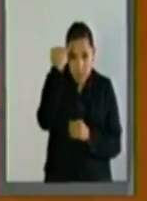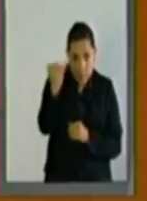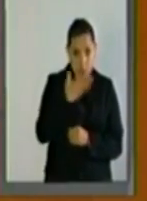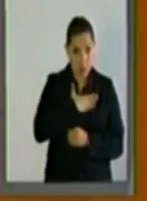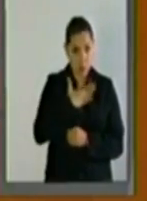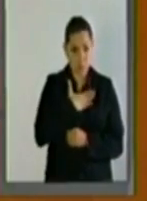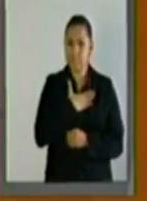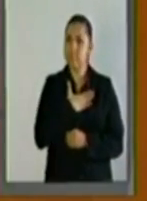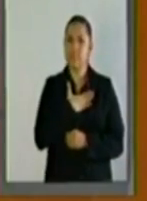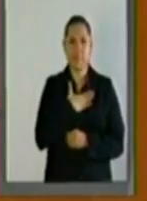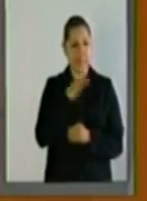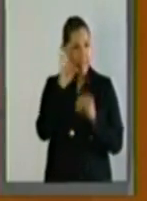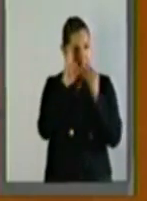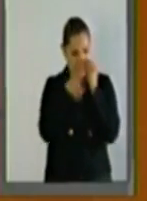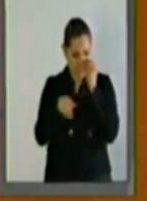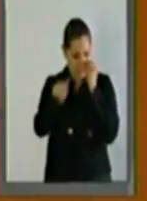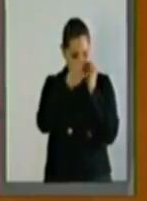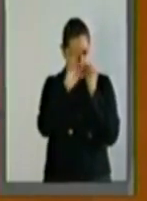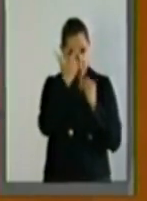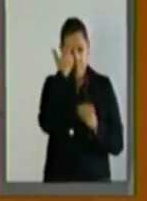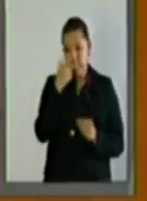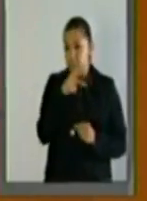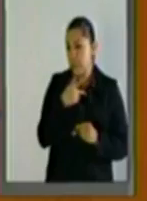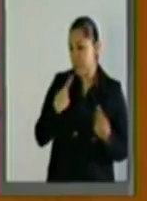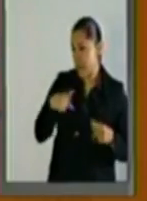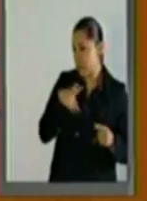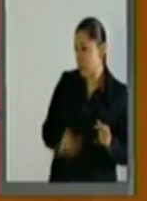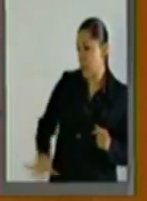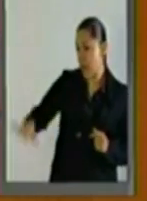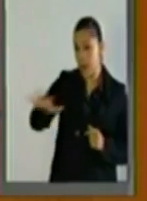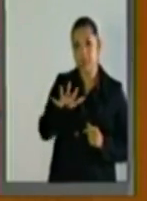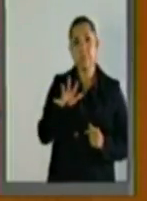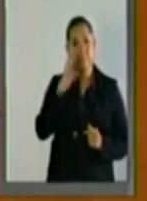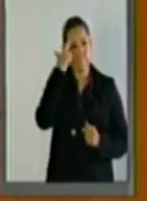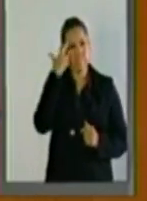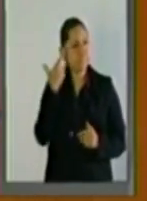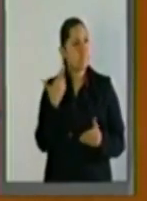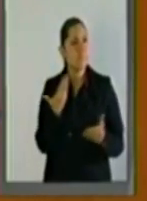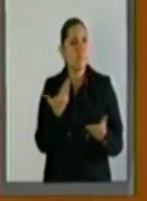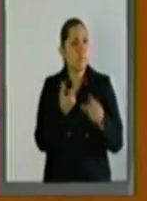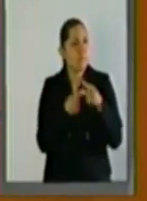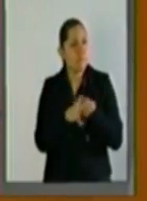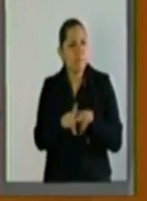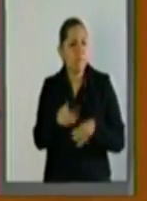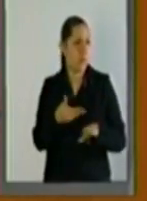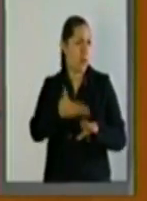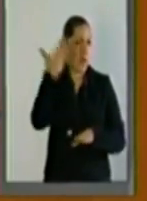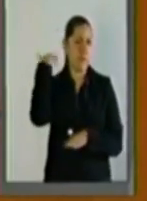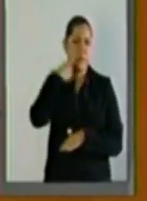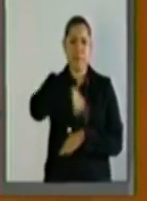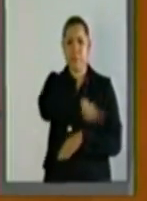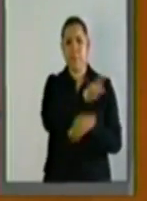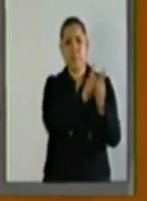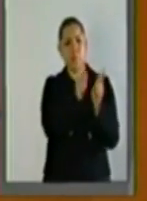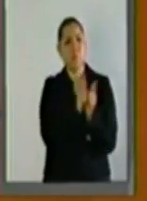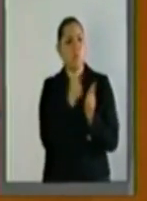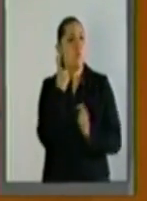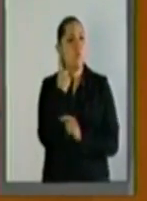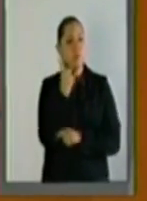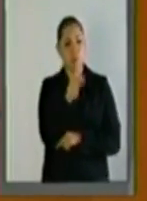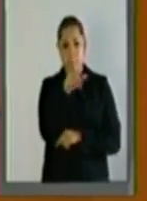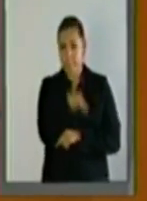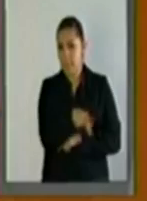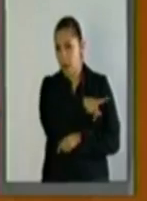el pueblo de México recuerda, los gasolinazos se inventaron con el Partido Acción Nacional. Y solamente